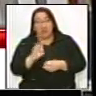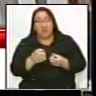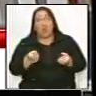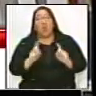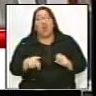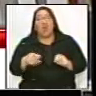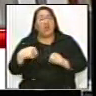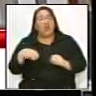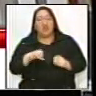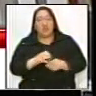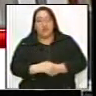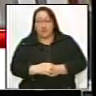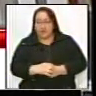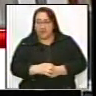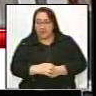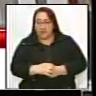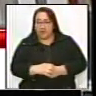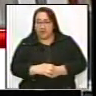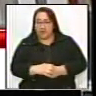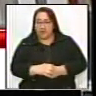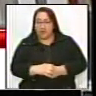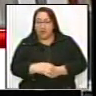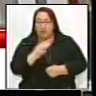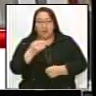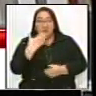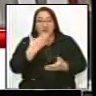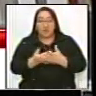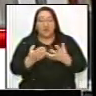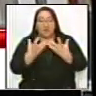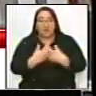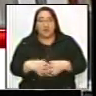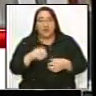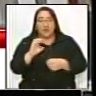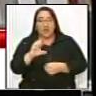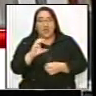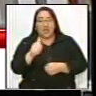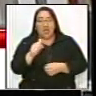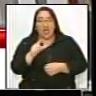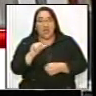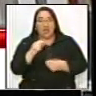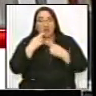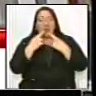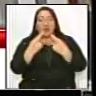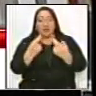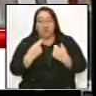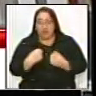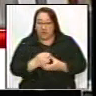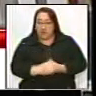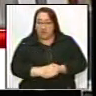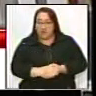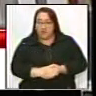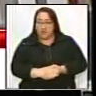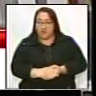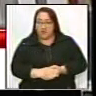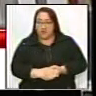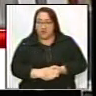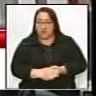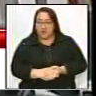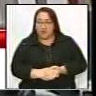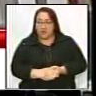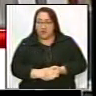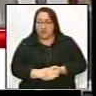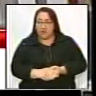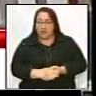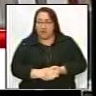a ejecutarse estas obras. Y en efecto, agradecemos a la empresa Cálida que nos ha respondido. Nos han dicho que en efecto, ¿no?,